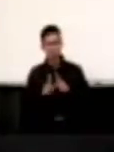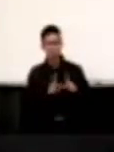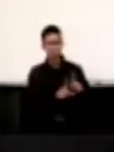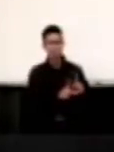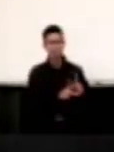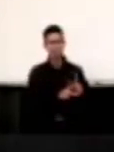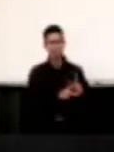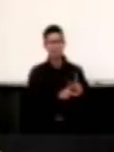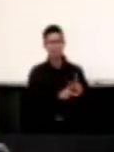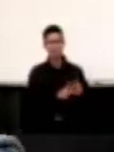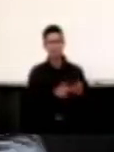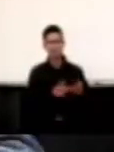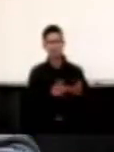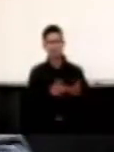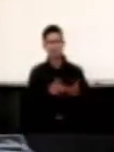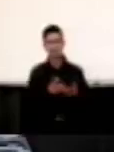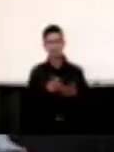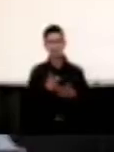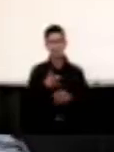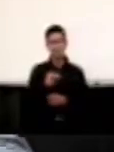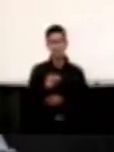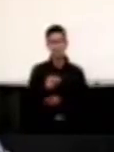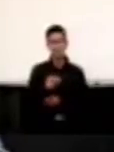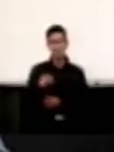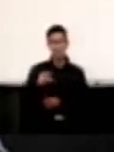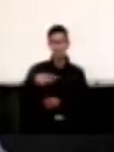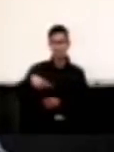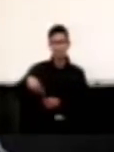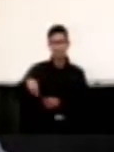tanta polarización, aquí lo señalan, del sistema de partidos,